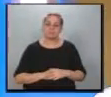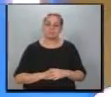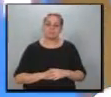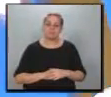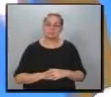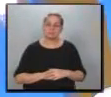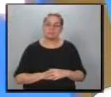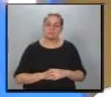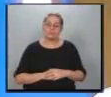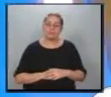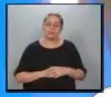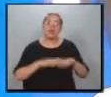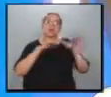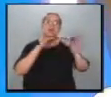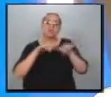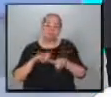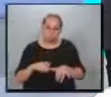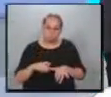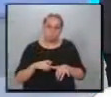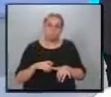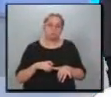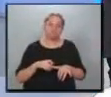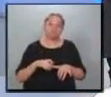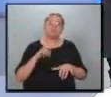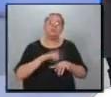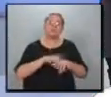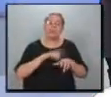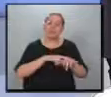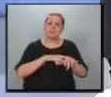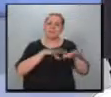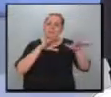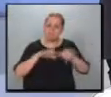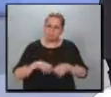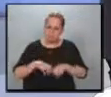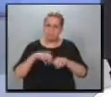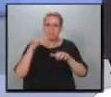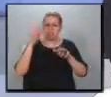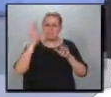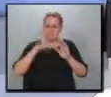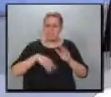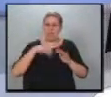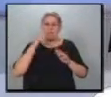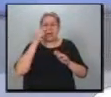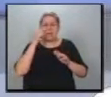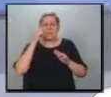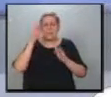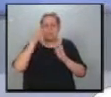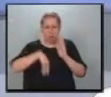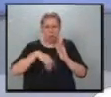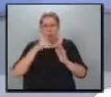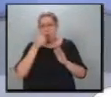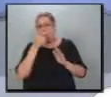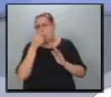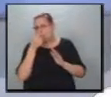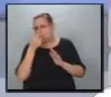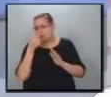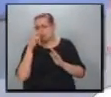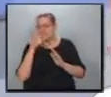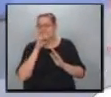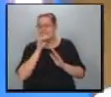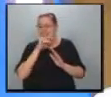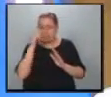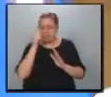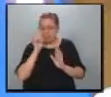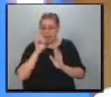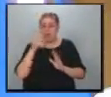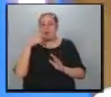crianza, digamos, de crianza más reducida, de menor tiempo, algunos con menos madera o sin madera. Los vinos que vienen de